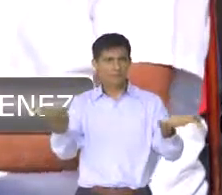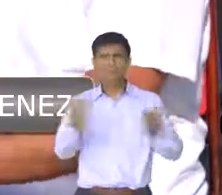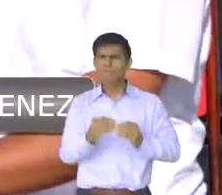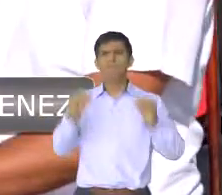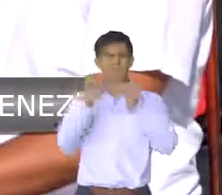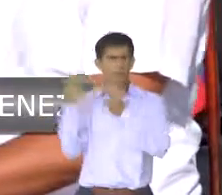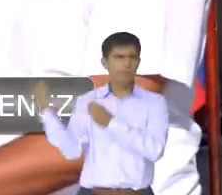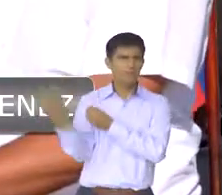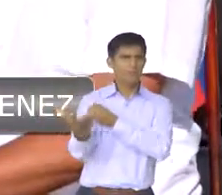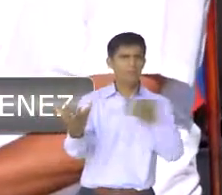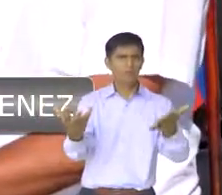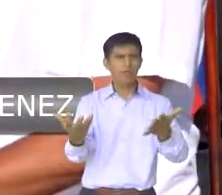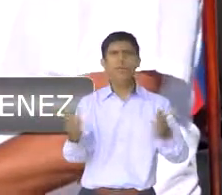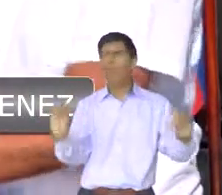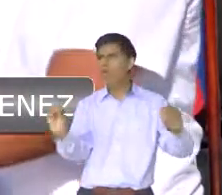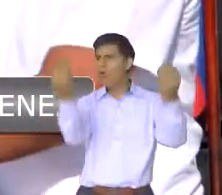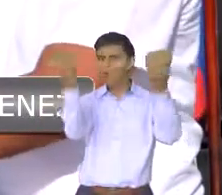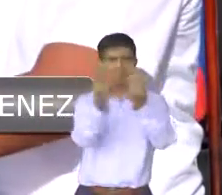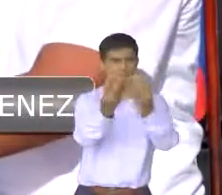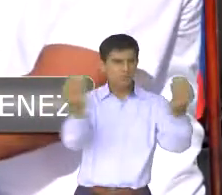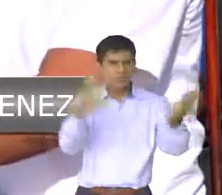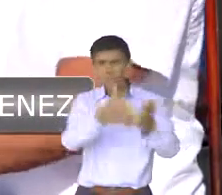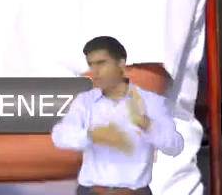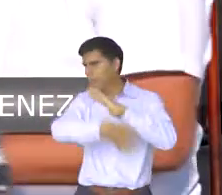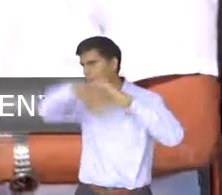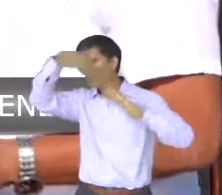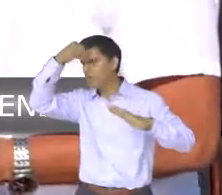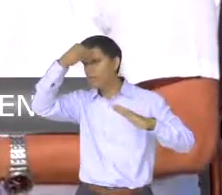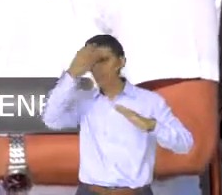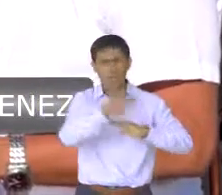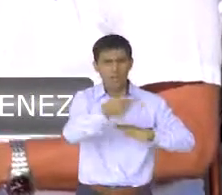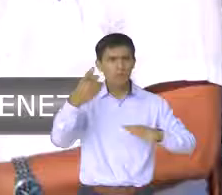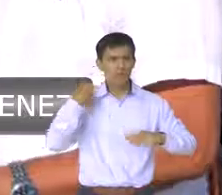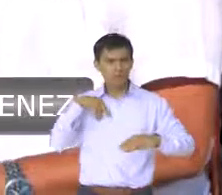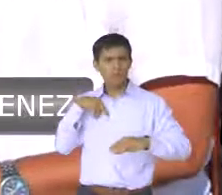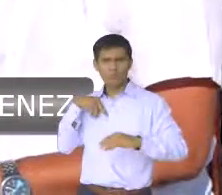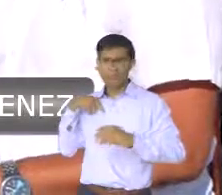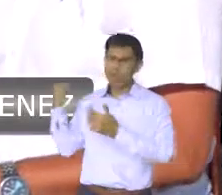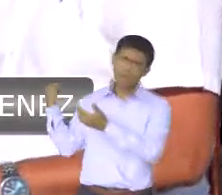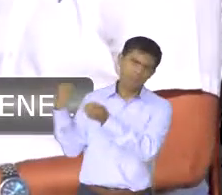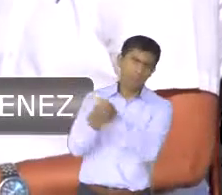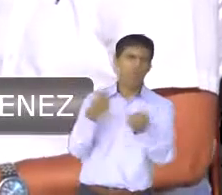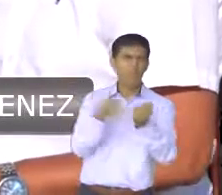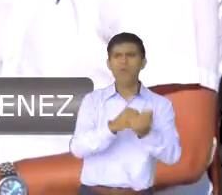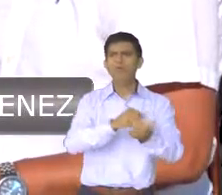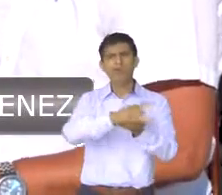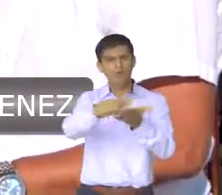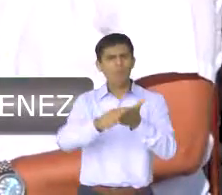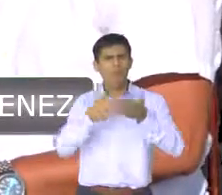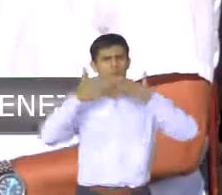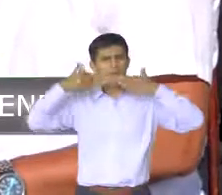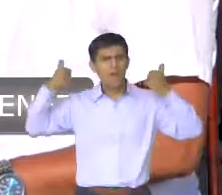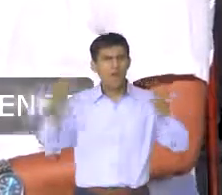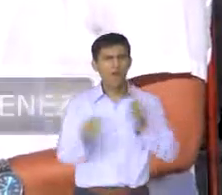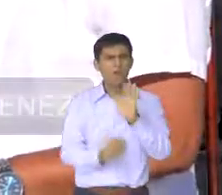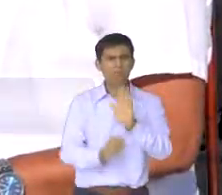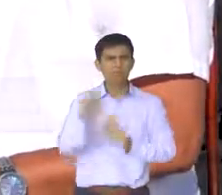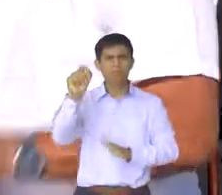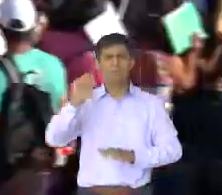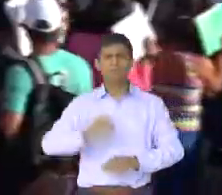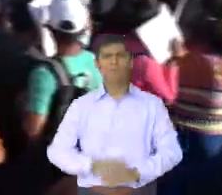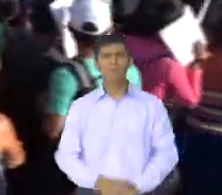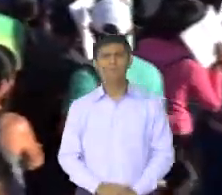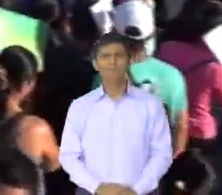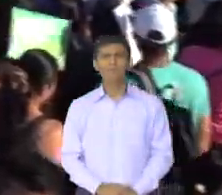mucho más. Porque hay una juventud emprendedora que estamos construyendo el aguario que queremos y el aguario que nos